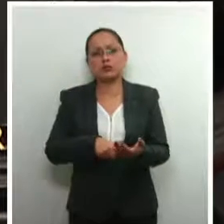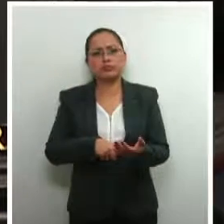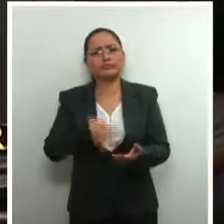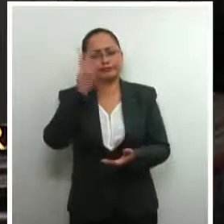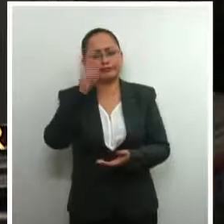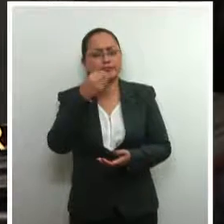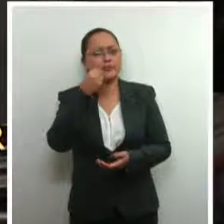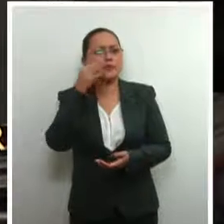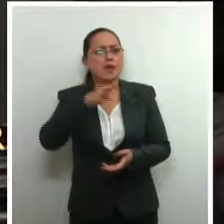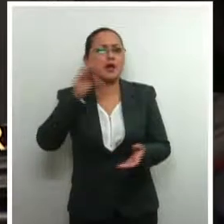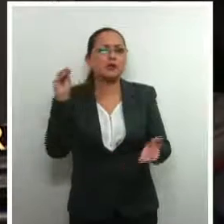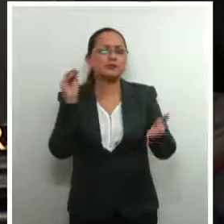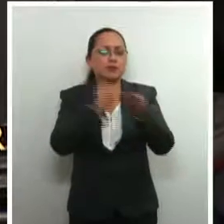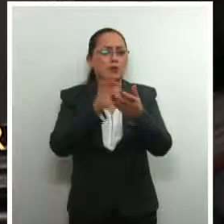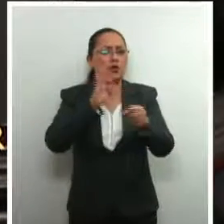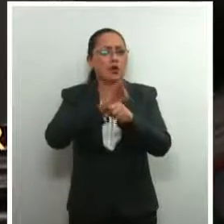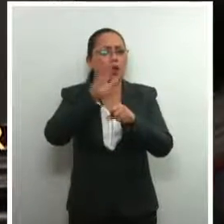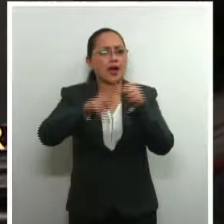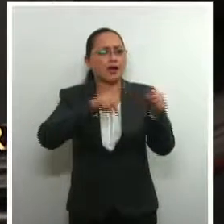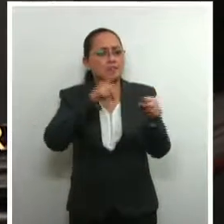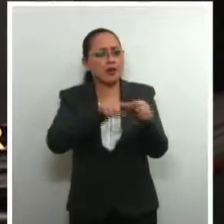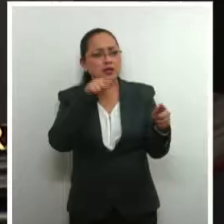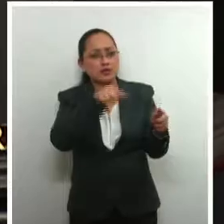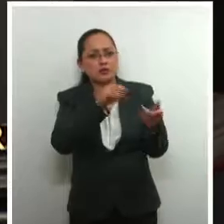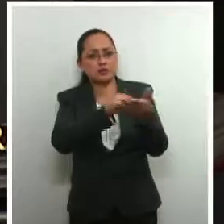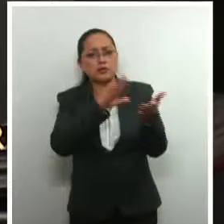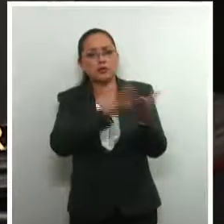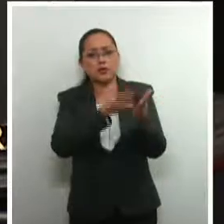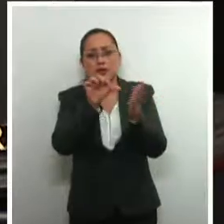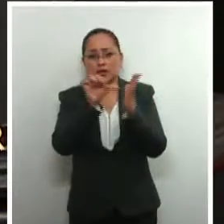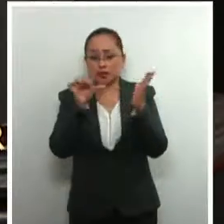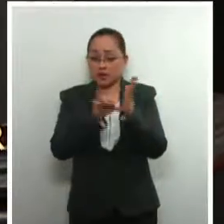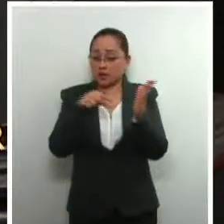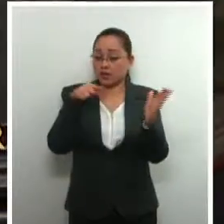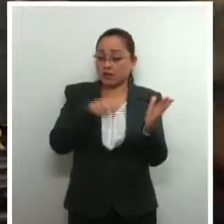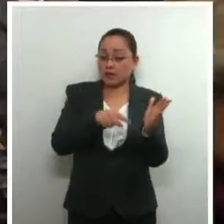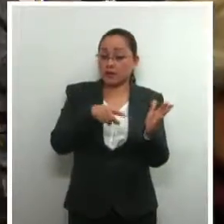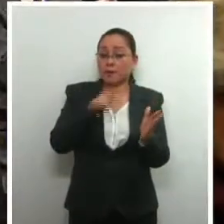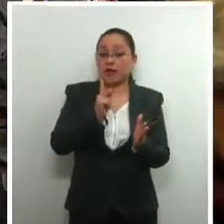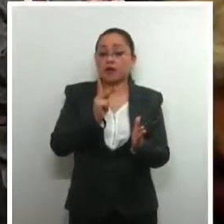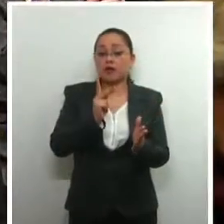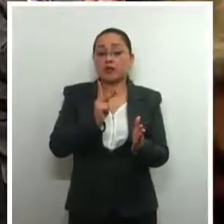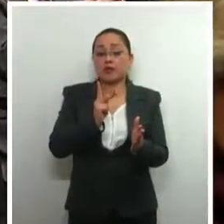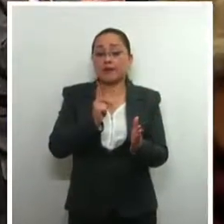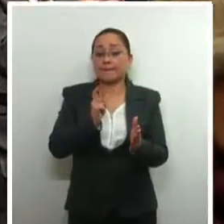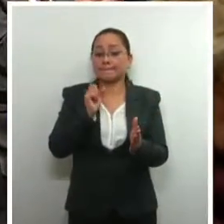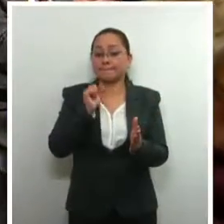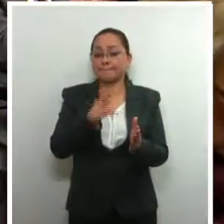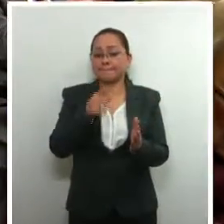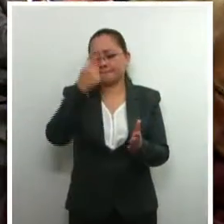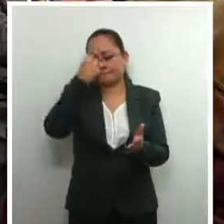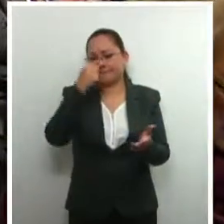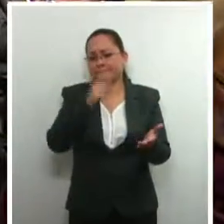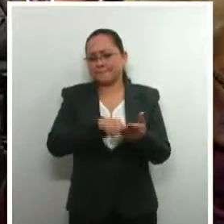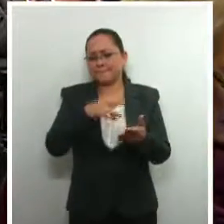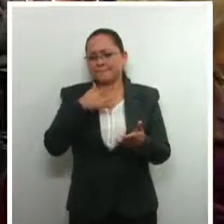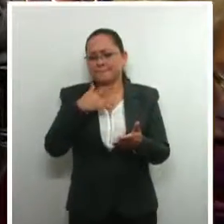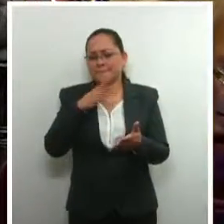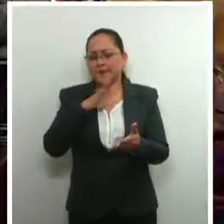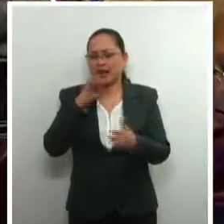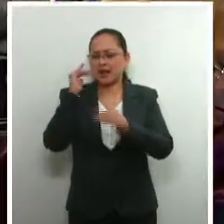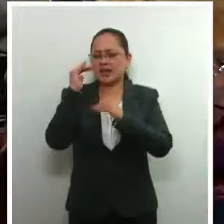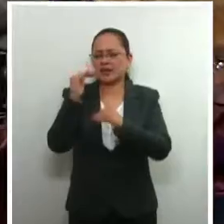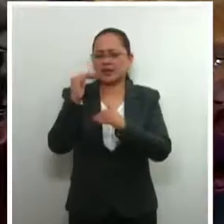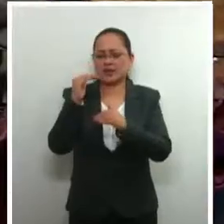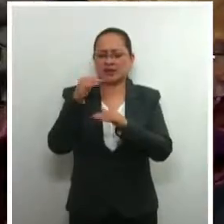la protección de los animales en este artículo, pero me parece que se limita un